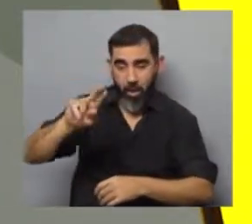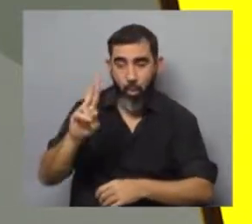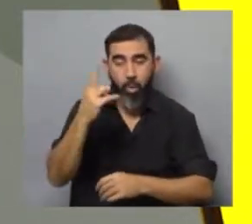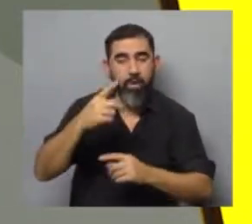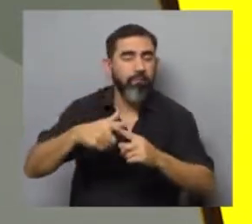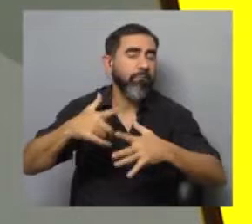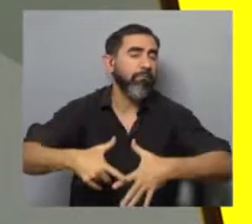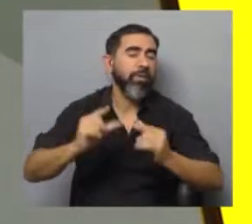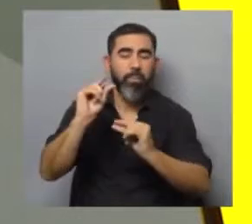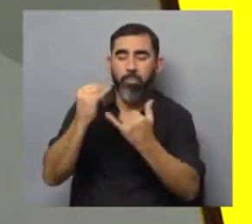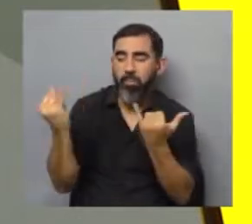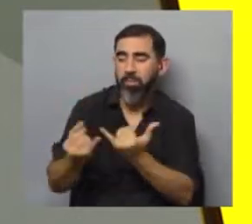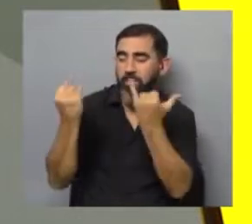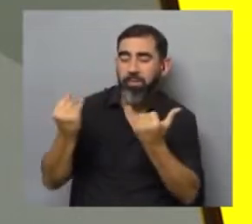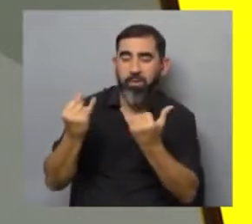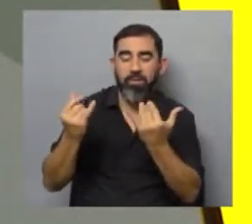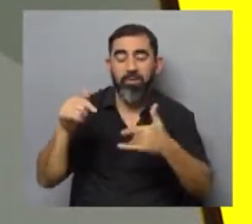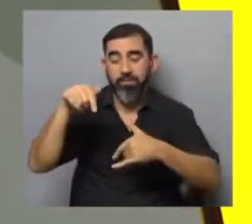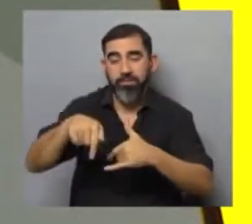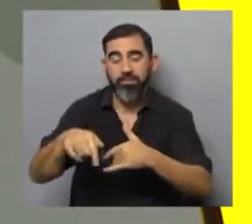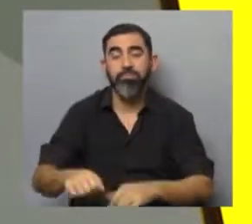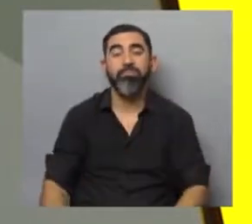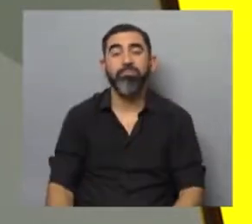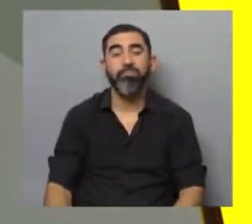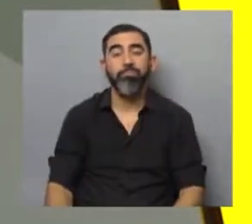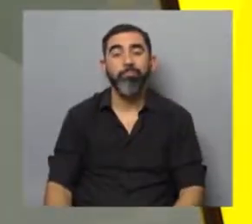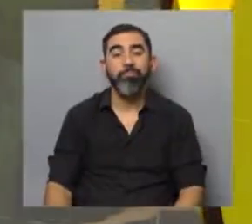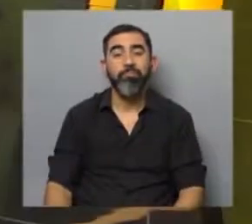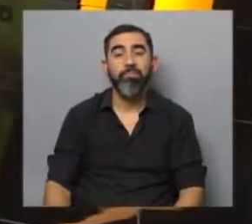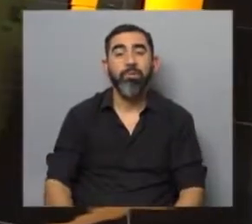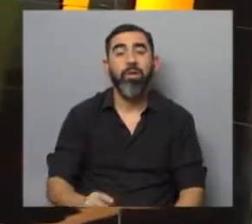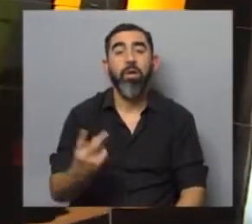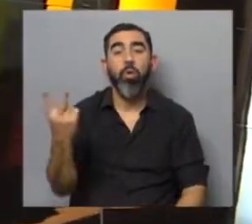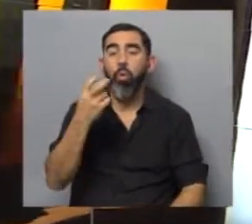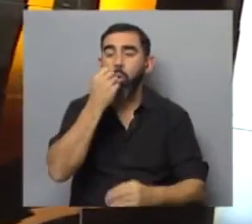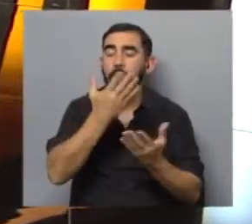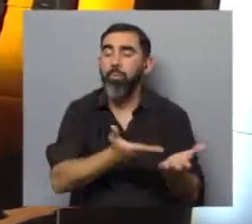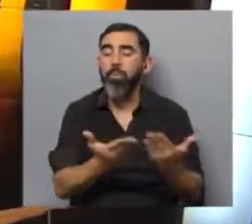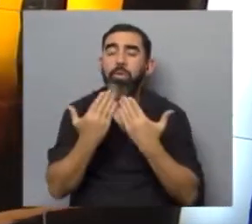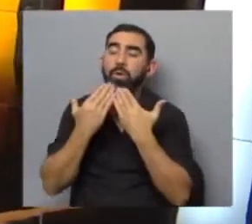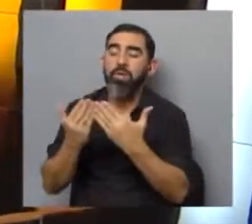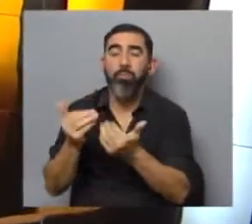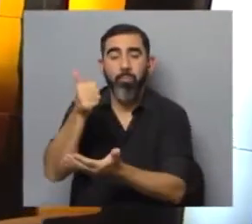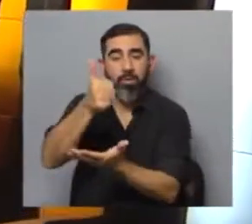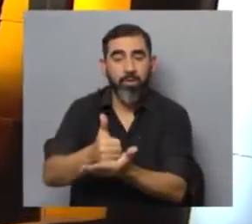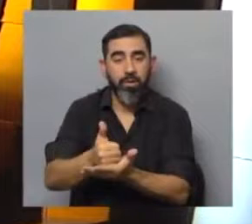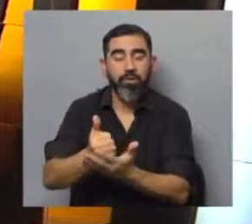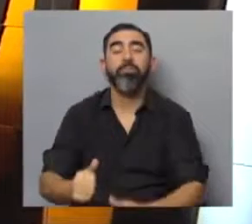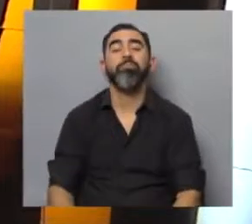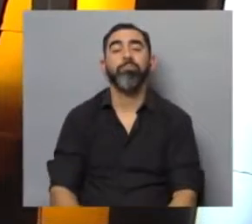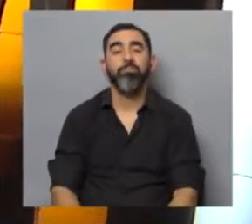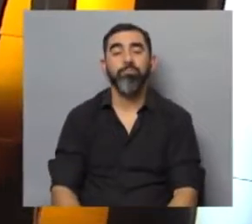hace poquito, el Día del ARN. Adriana Geisinger, Juan Pablo Tosar, muchas gracias por acompañarnos y bienvenidos a Sobre